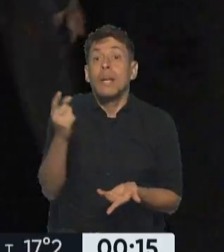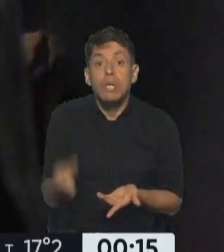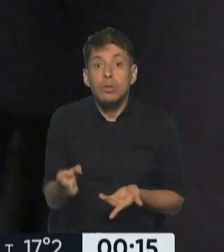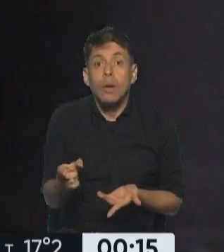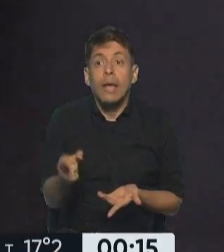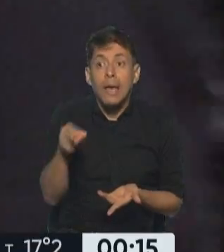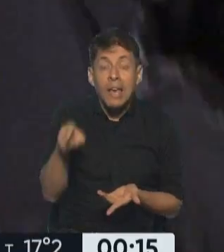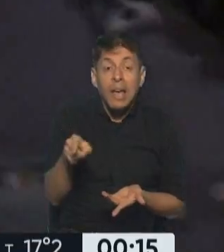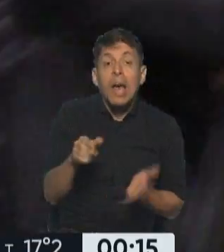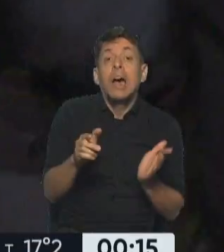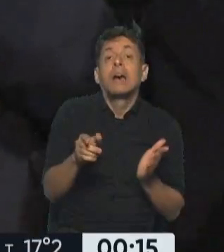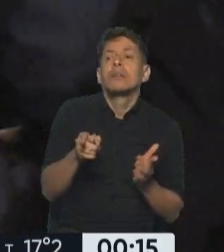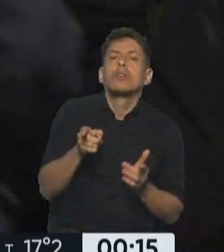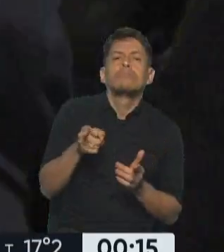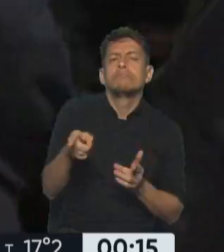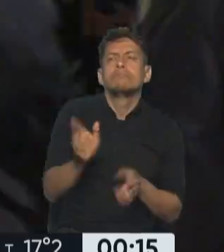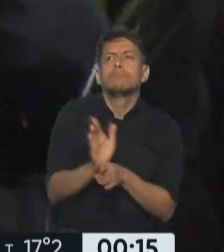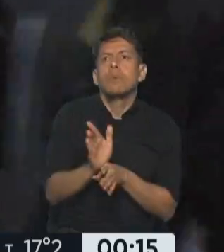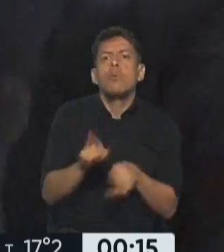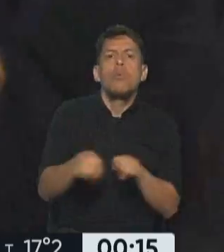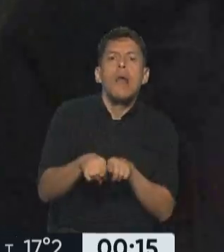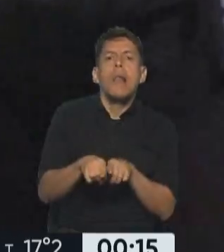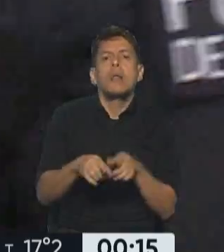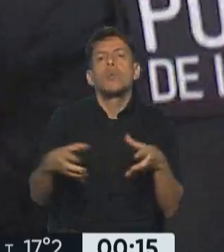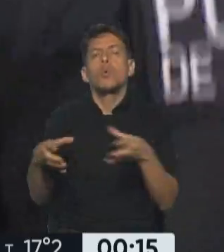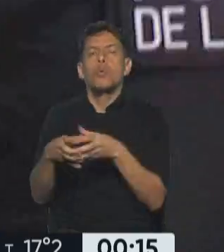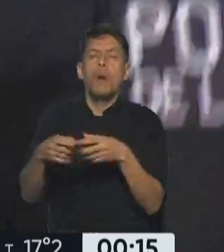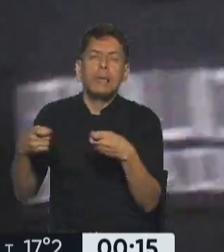los argumentos que llevó adelante, queda cortito.